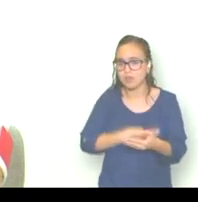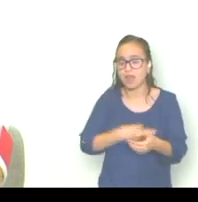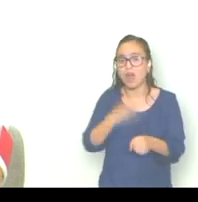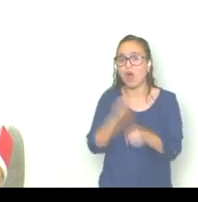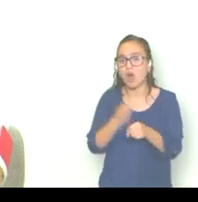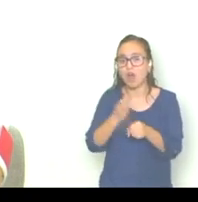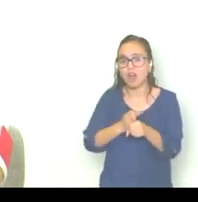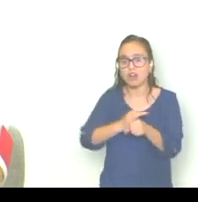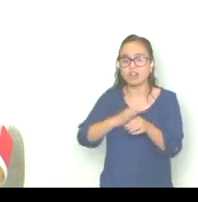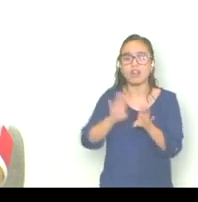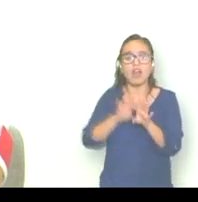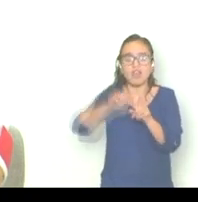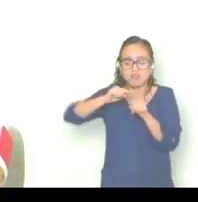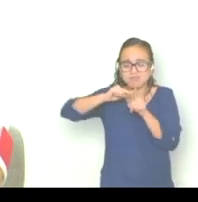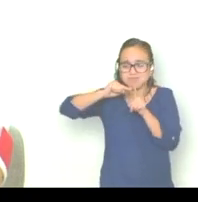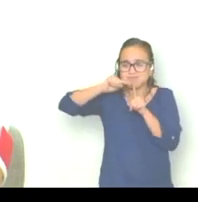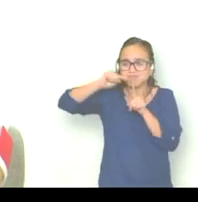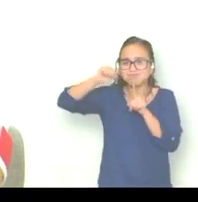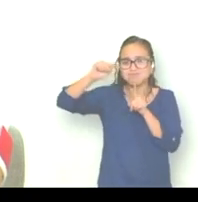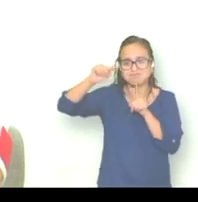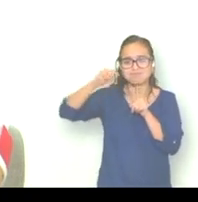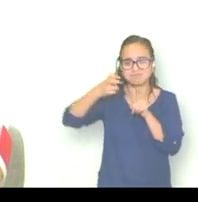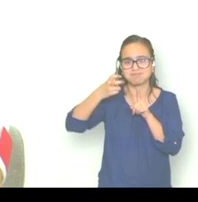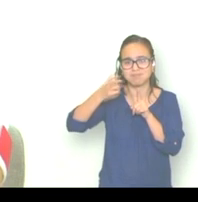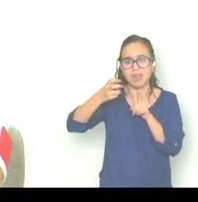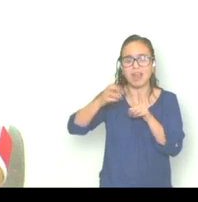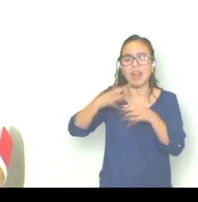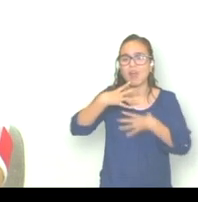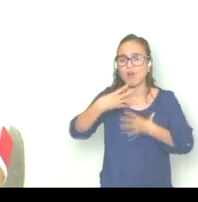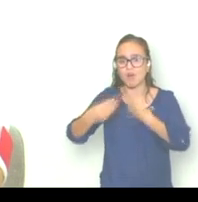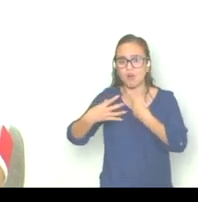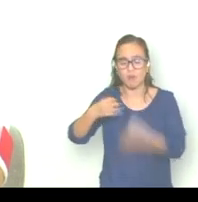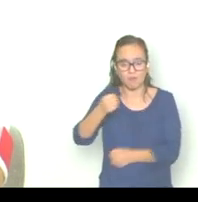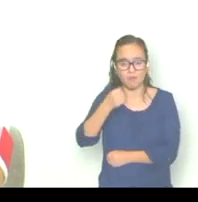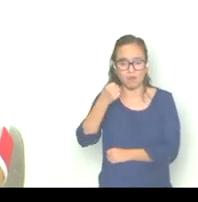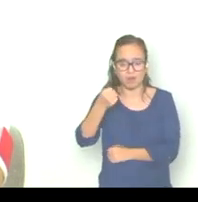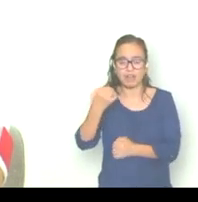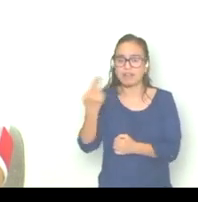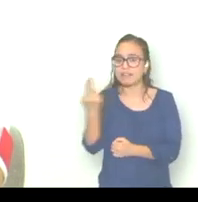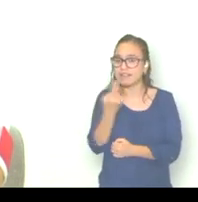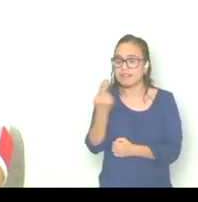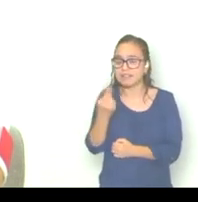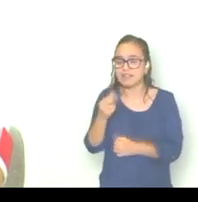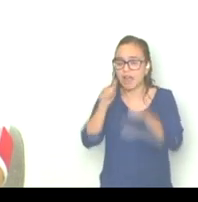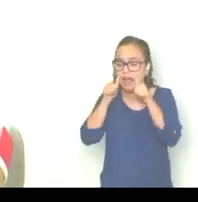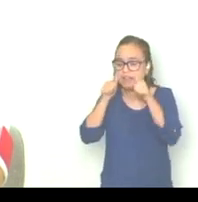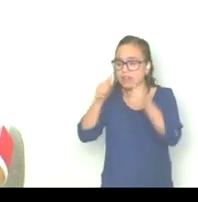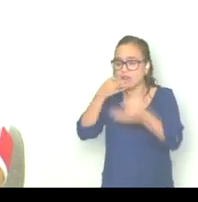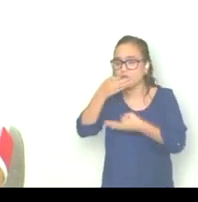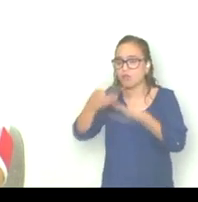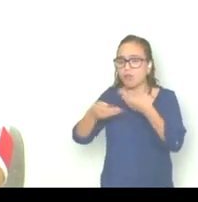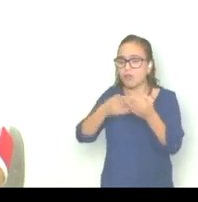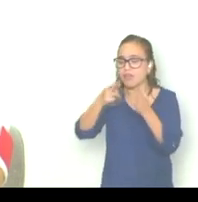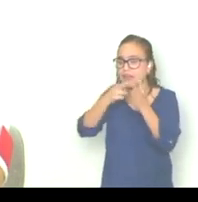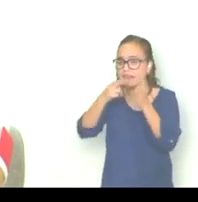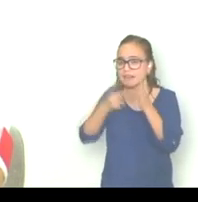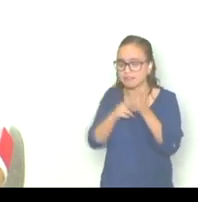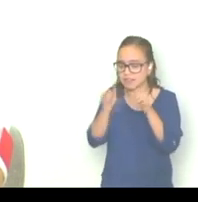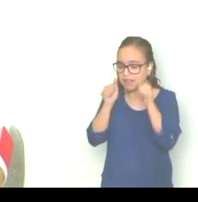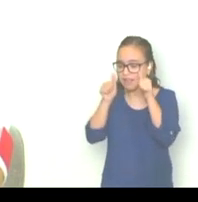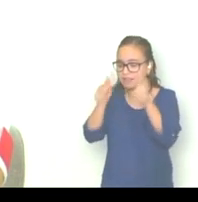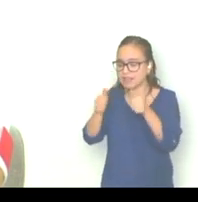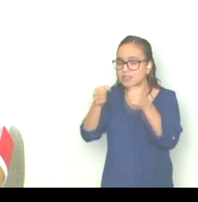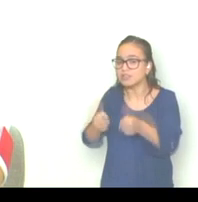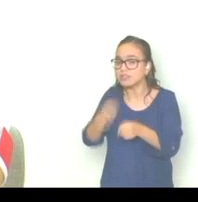más altos y tendremos que ir tomando en consideración todos aquellos protocolos de atención en